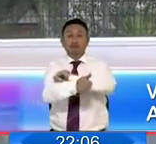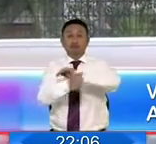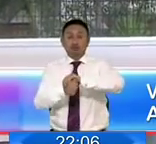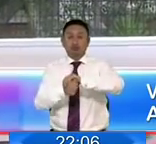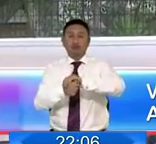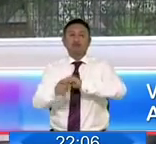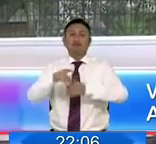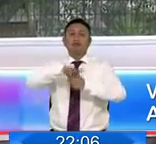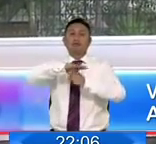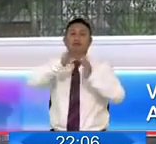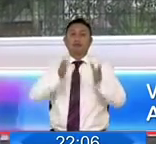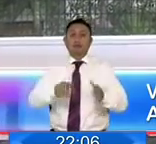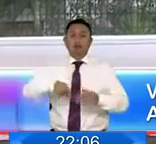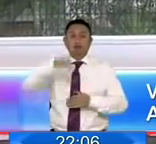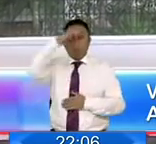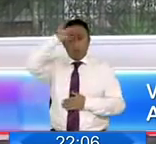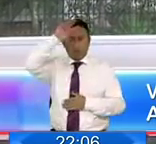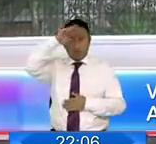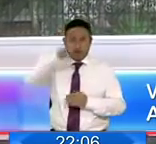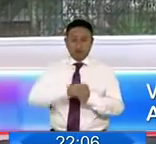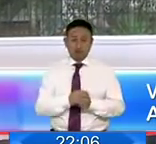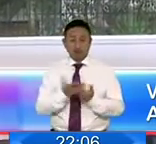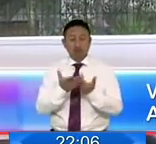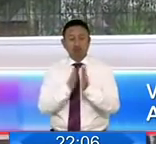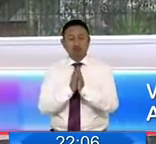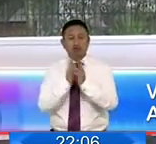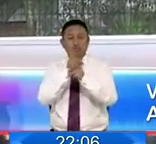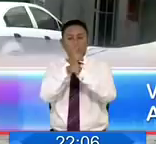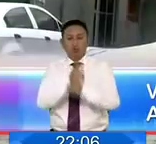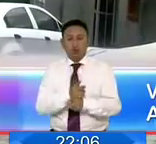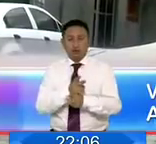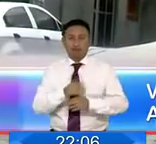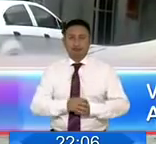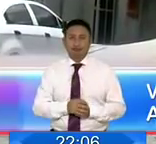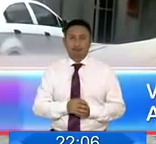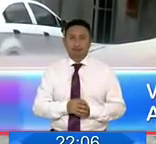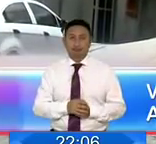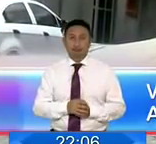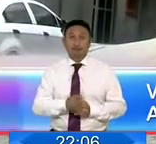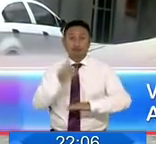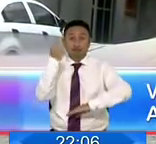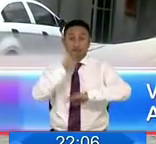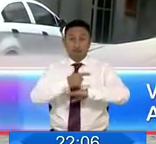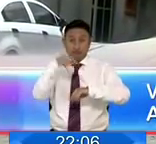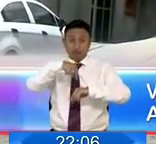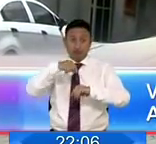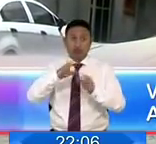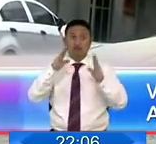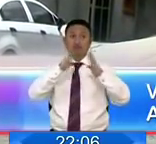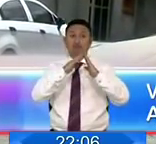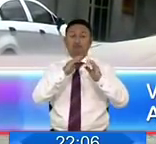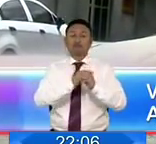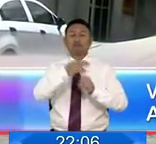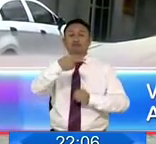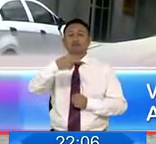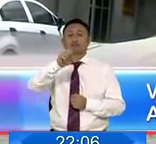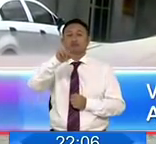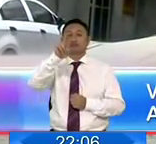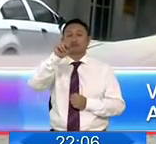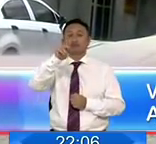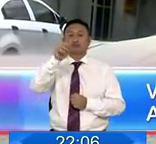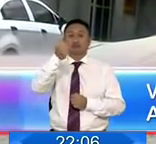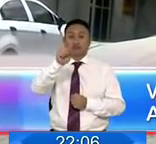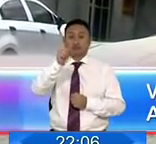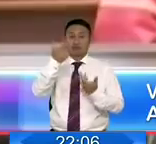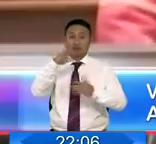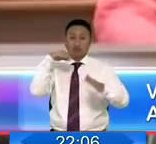Embajada de México en Ecuador, en busca de asilo político. Ese mismo día, En el domicilio de Virgilio Hernández se efectuó un